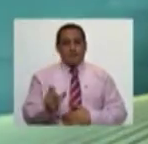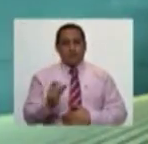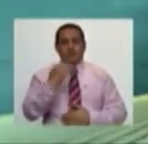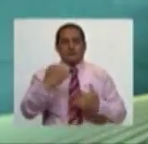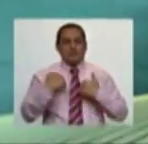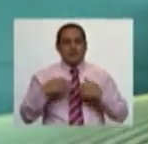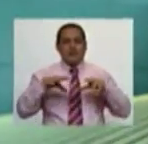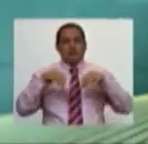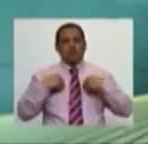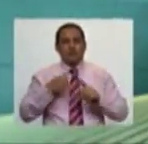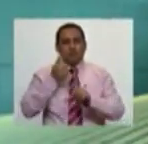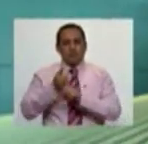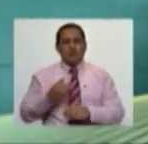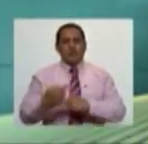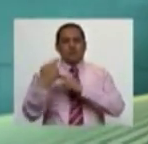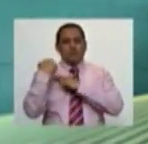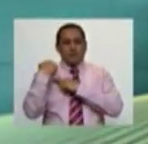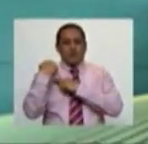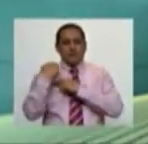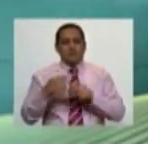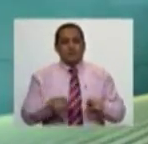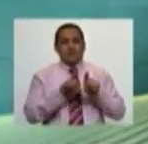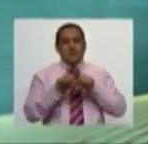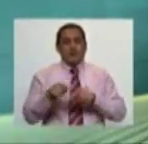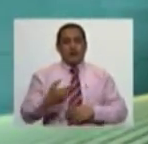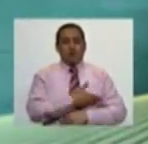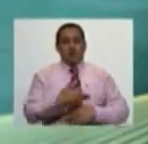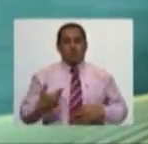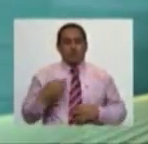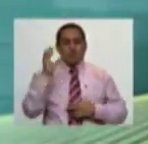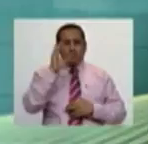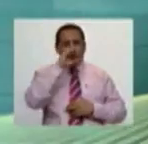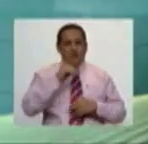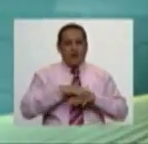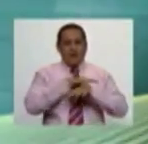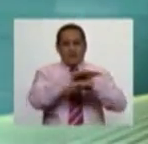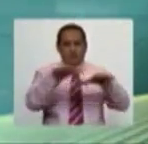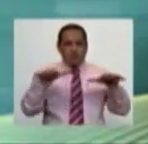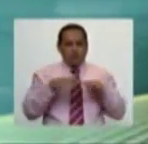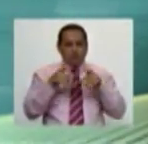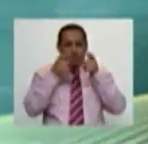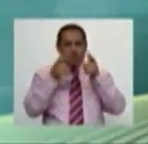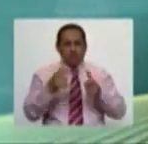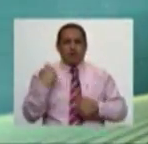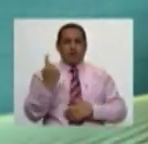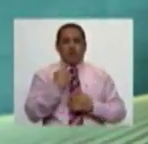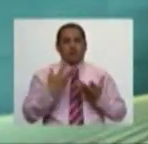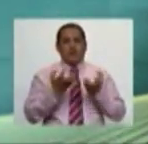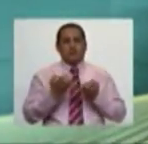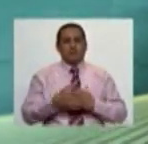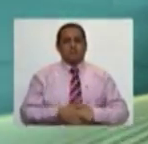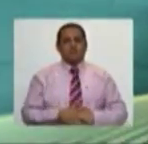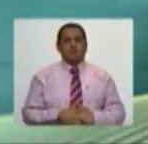El ciudadano debe tomar y asumir su responsabilidad, mientras que el Estado llegue a ocupar el estándar que